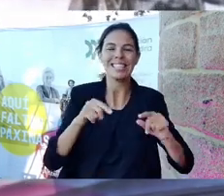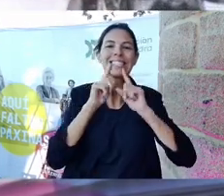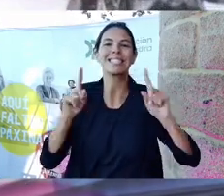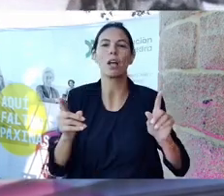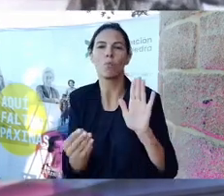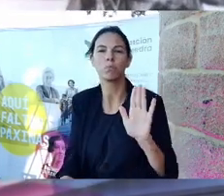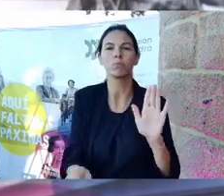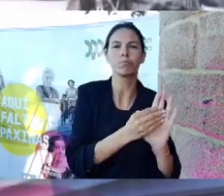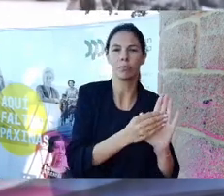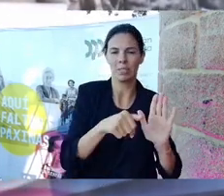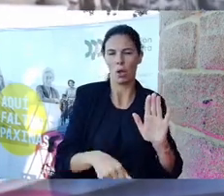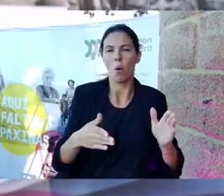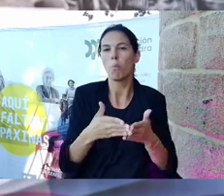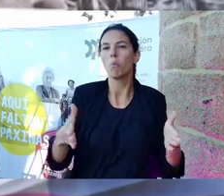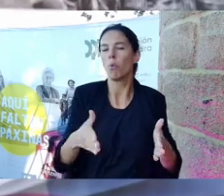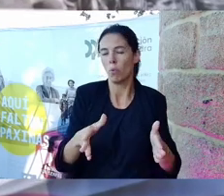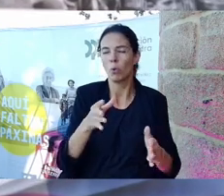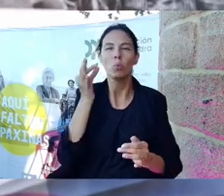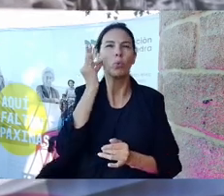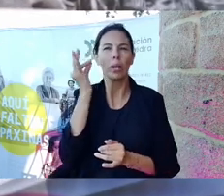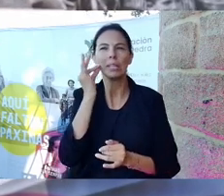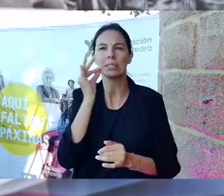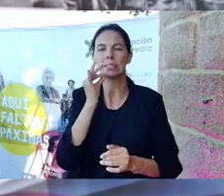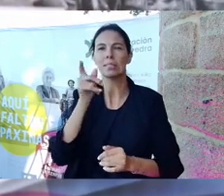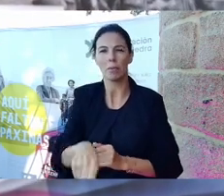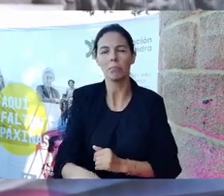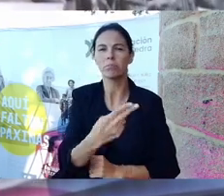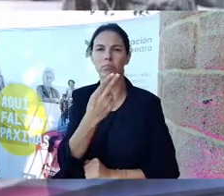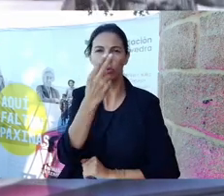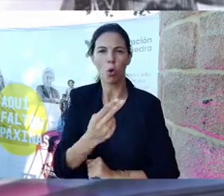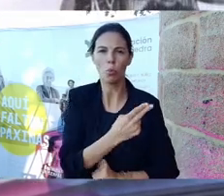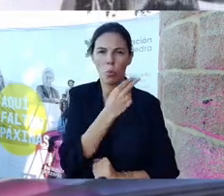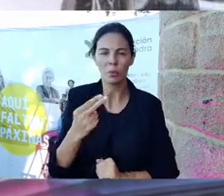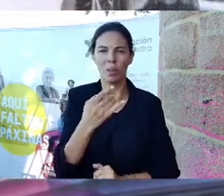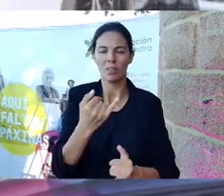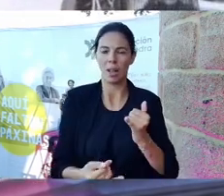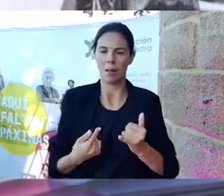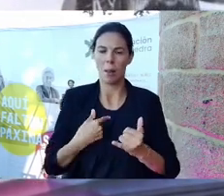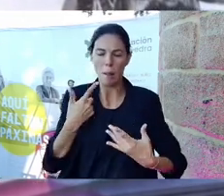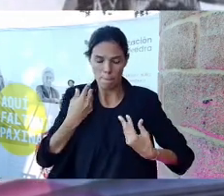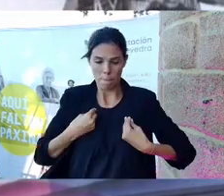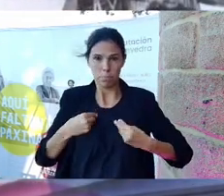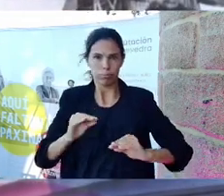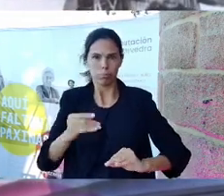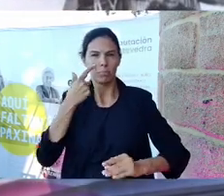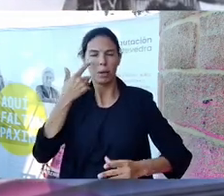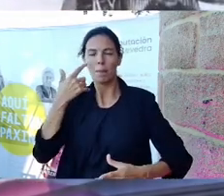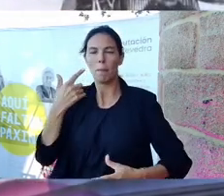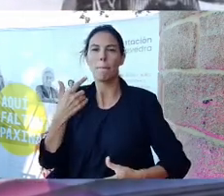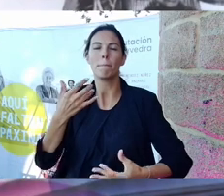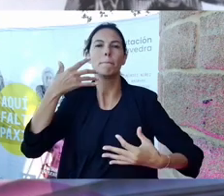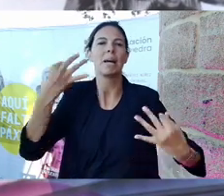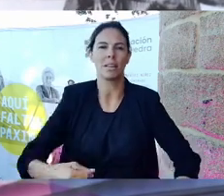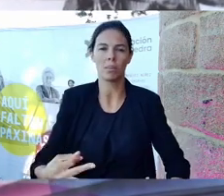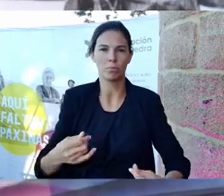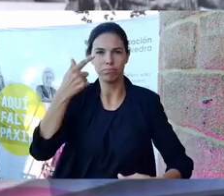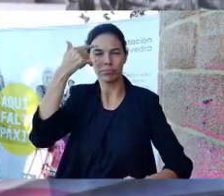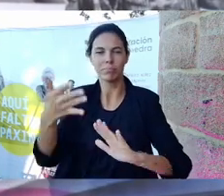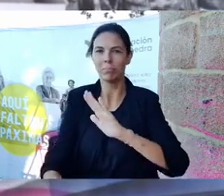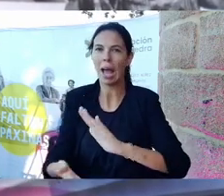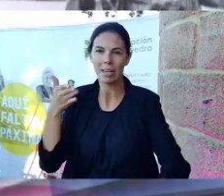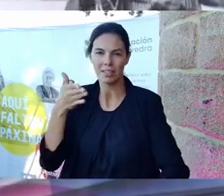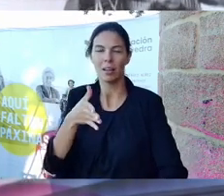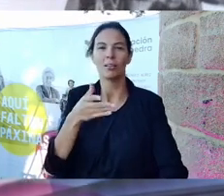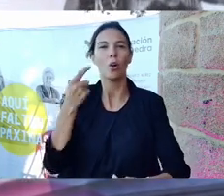este ano por primeira vez. Mulleres anónimas que tamén tuveron compromiso e pusieron a súa vida en risco e